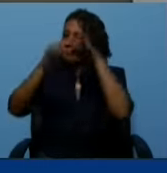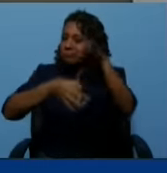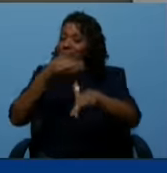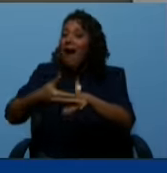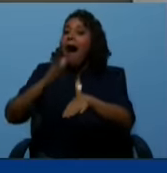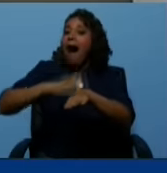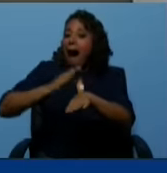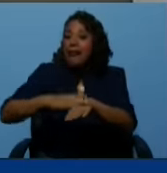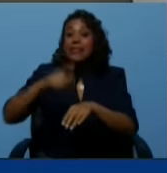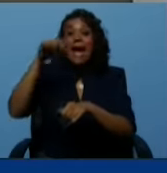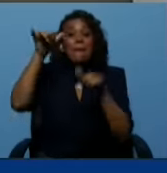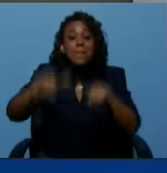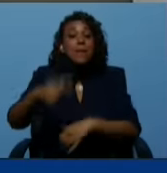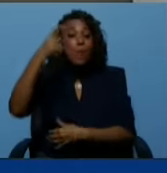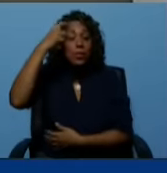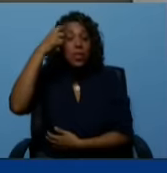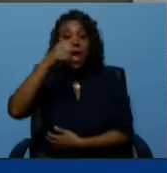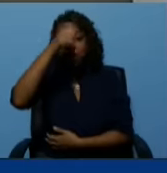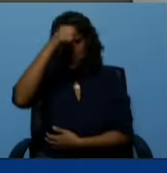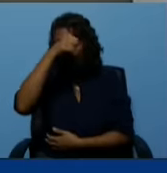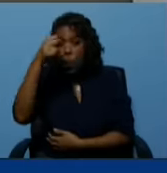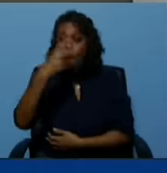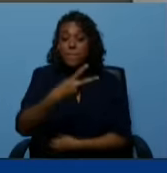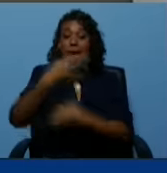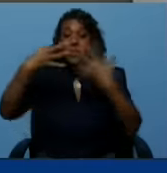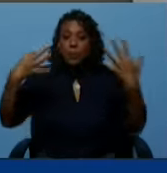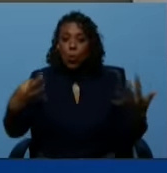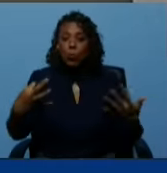durante ese domingo, y lo dijimos